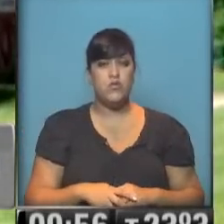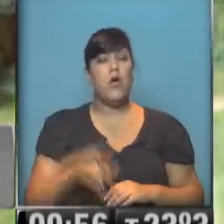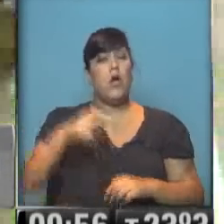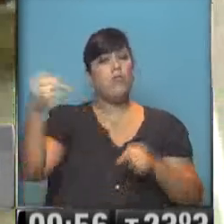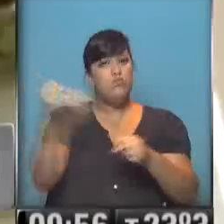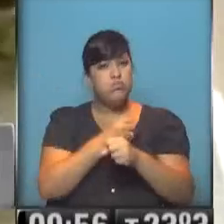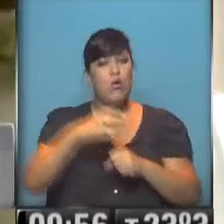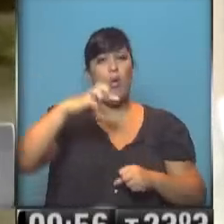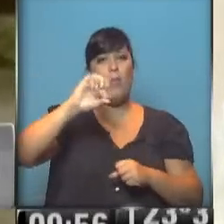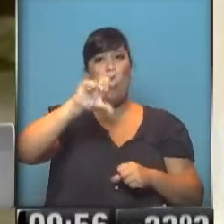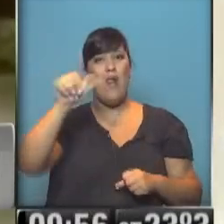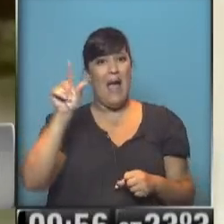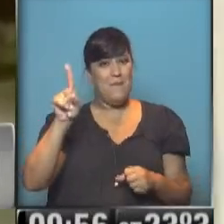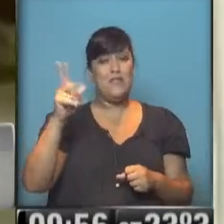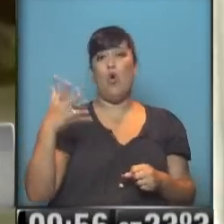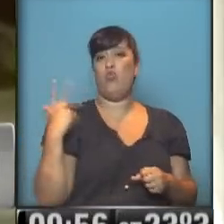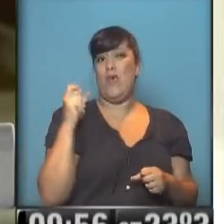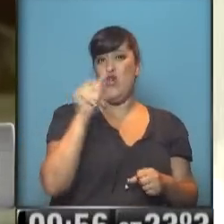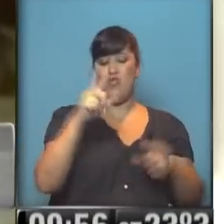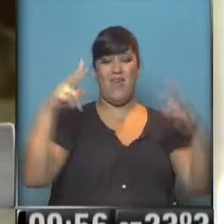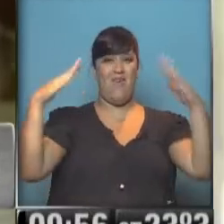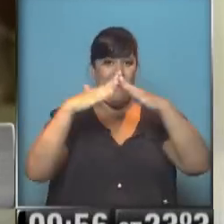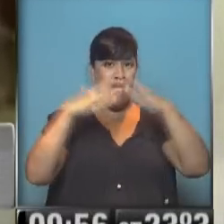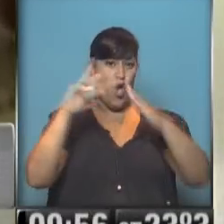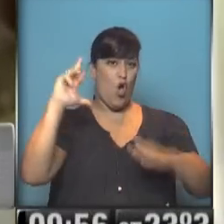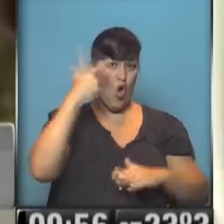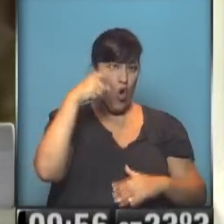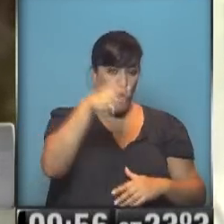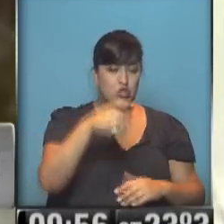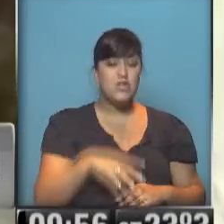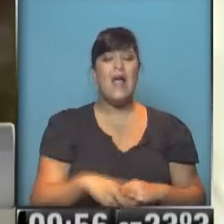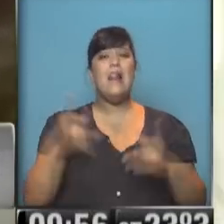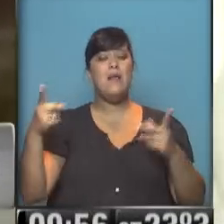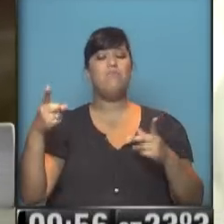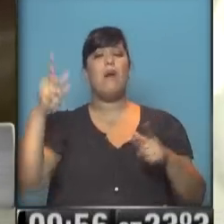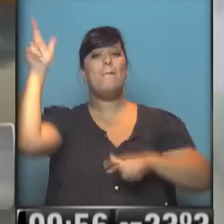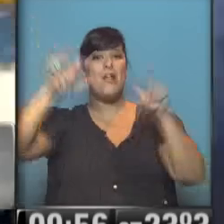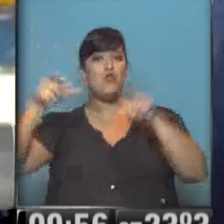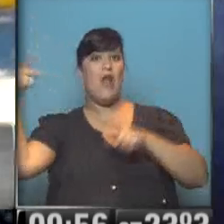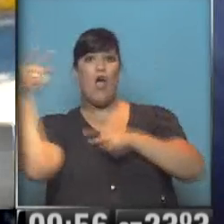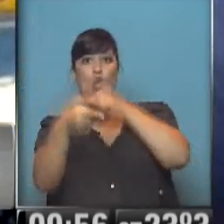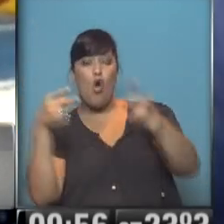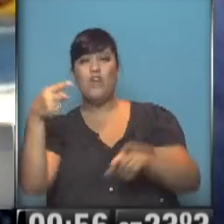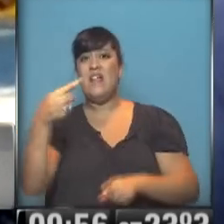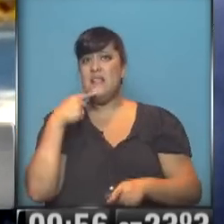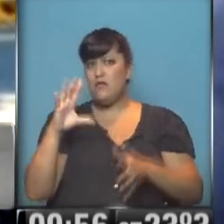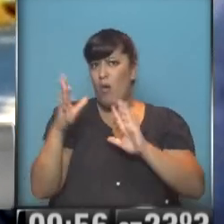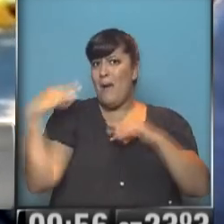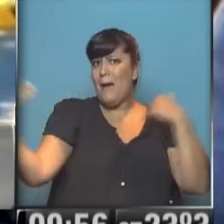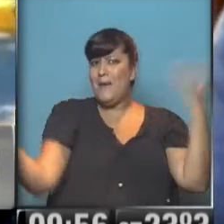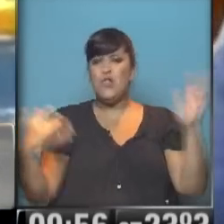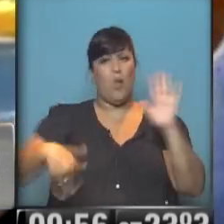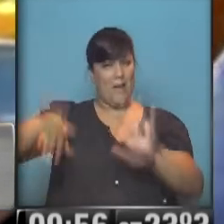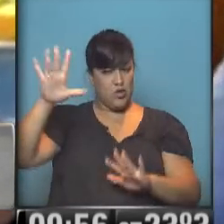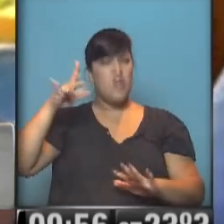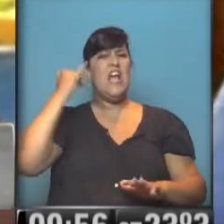pola que es el propietario de este hostel eh los atacantes asegura que son vecinos del lugar que la mayoría ya está